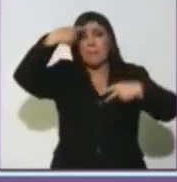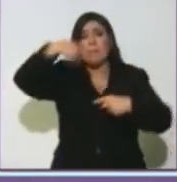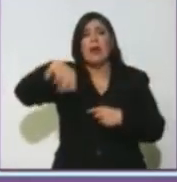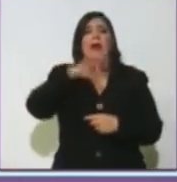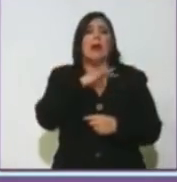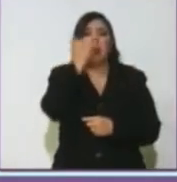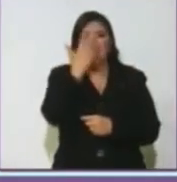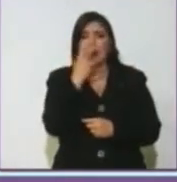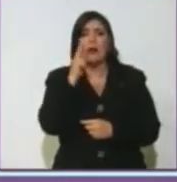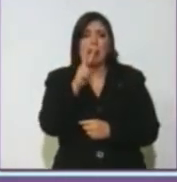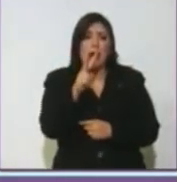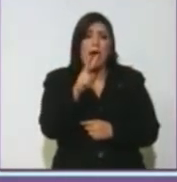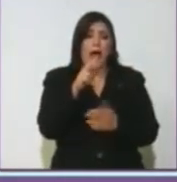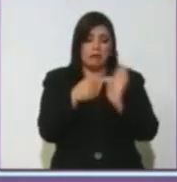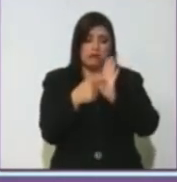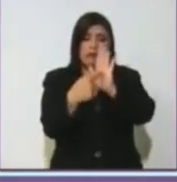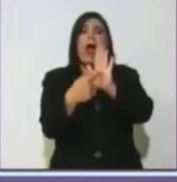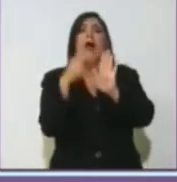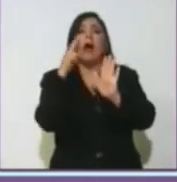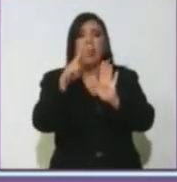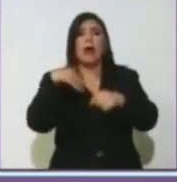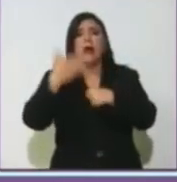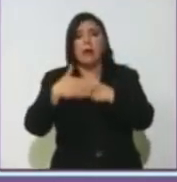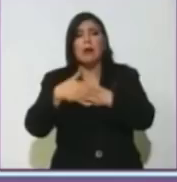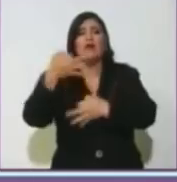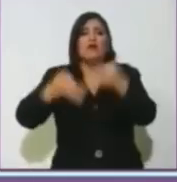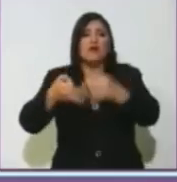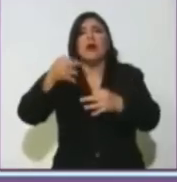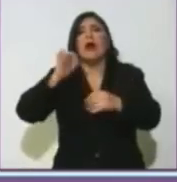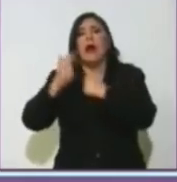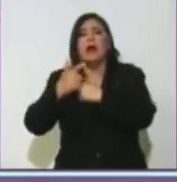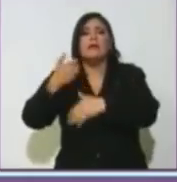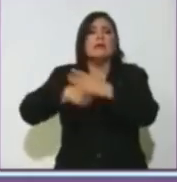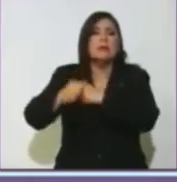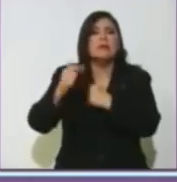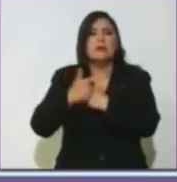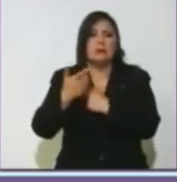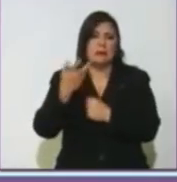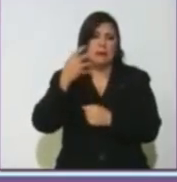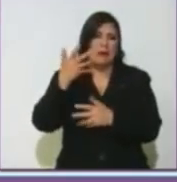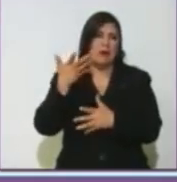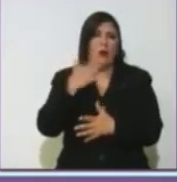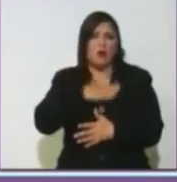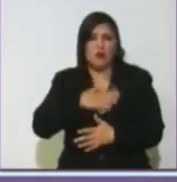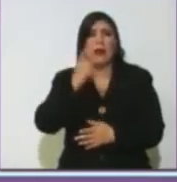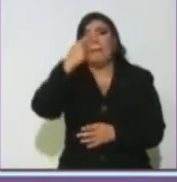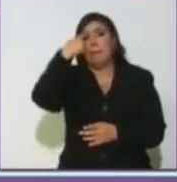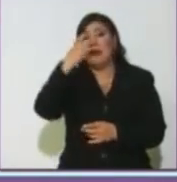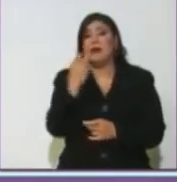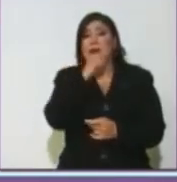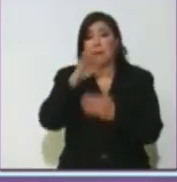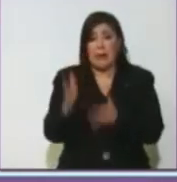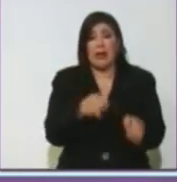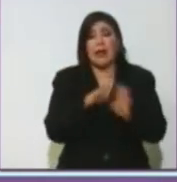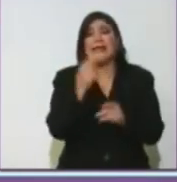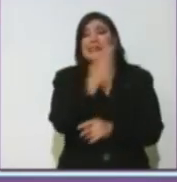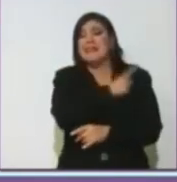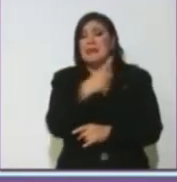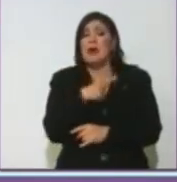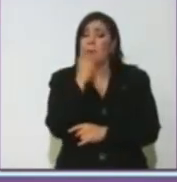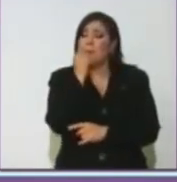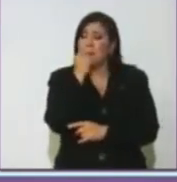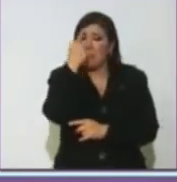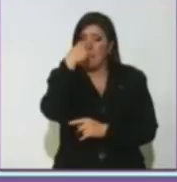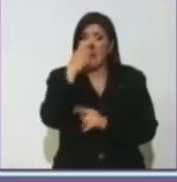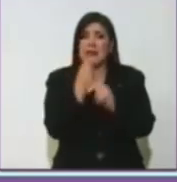nos van a servir de pruebas en los procesos judiciales pero no sólo eso necesitamos una policía del transporte hoy en día